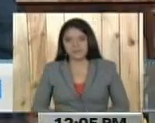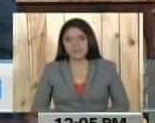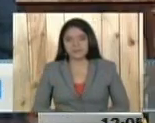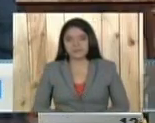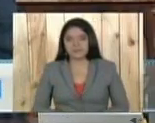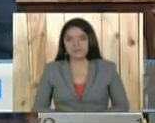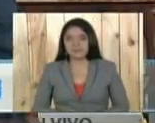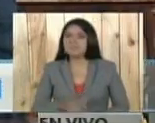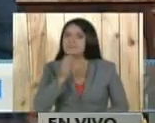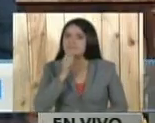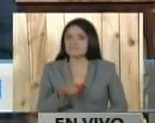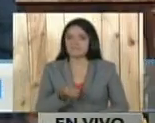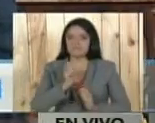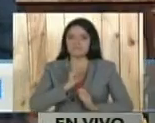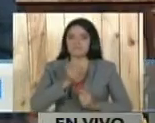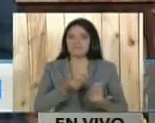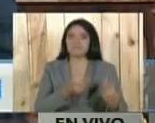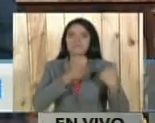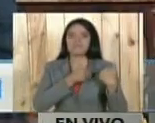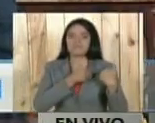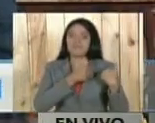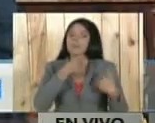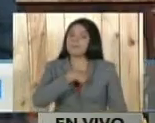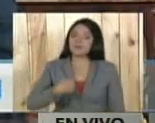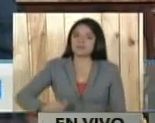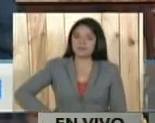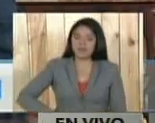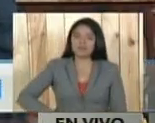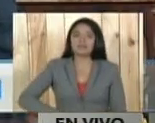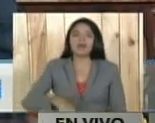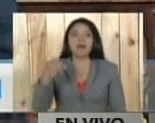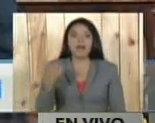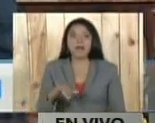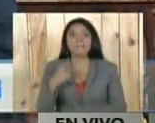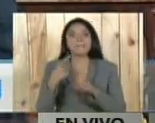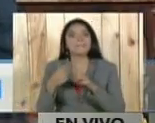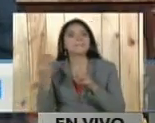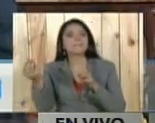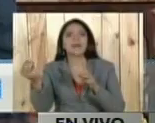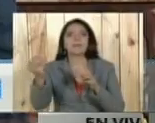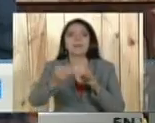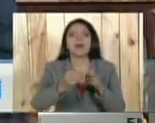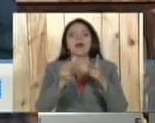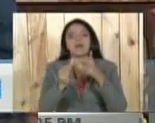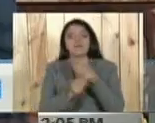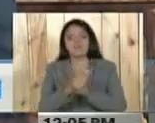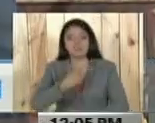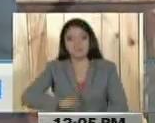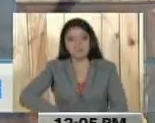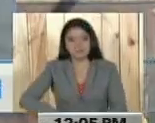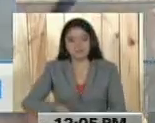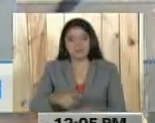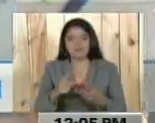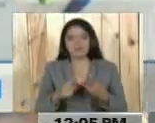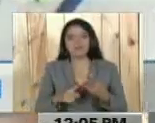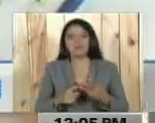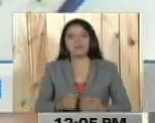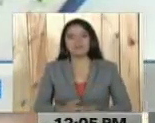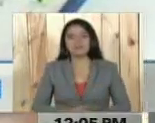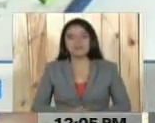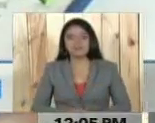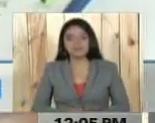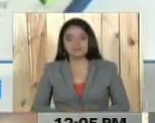presidido por el presidente o presidenta de la República. Lo conforman además el vicepresidente ejecutivo o vicepresidente